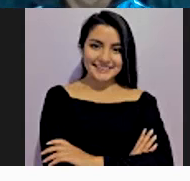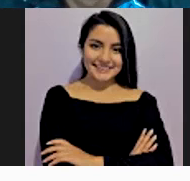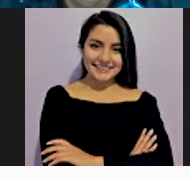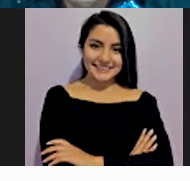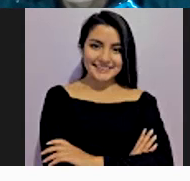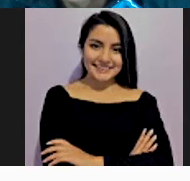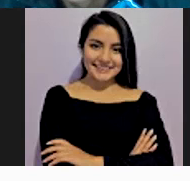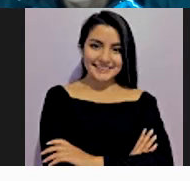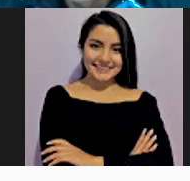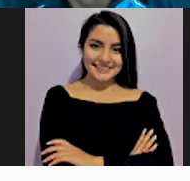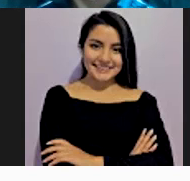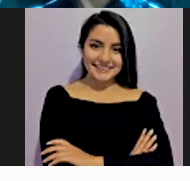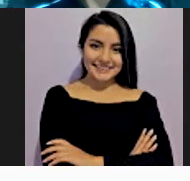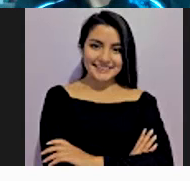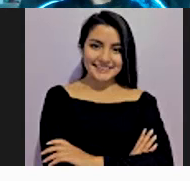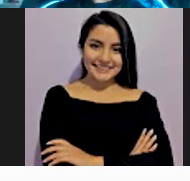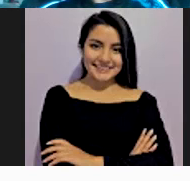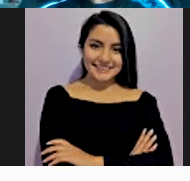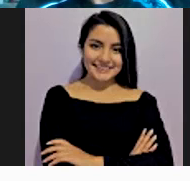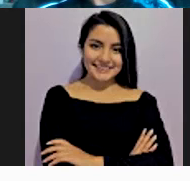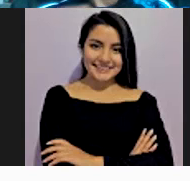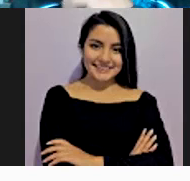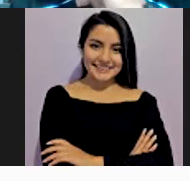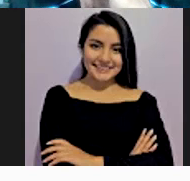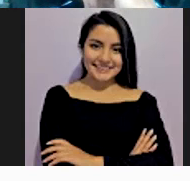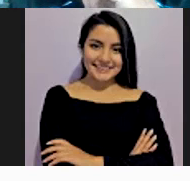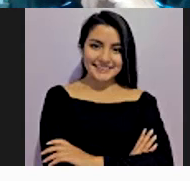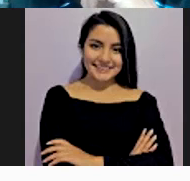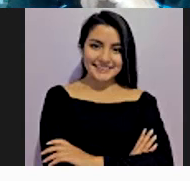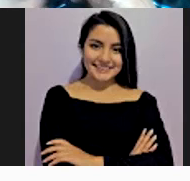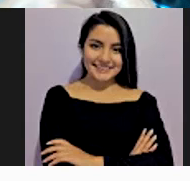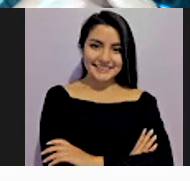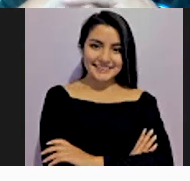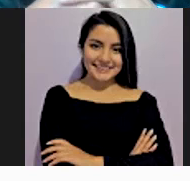No, no, profe, por ahora no. Tal Ya. vez